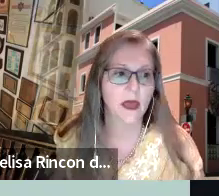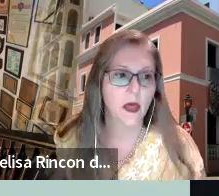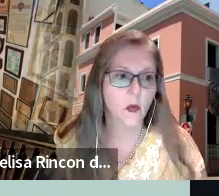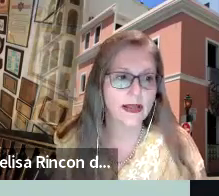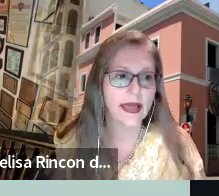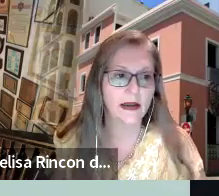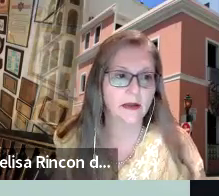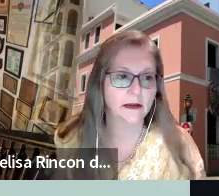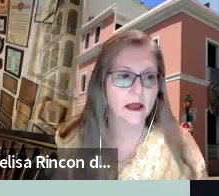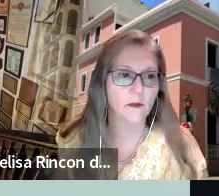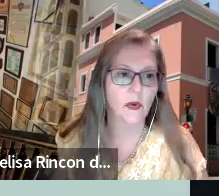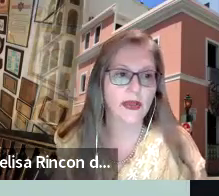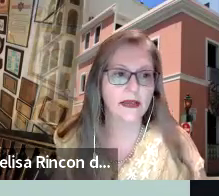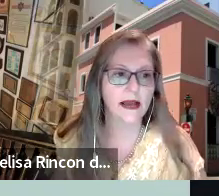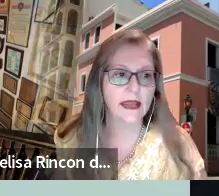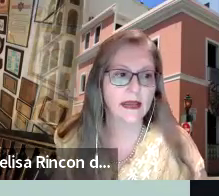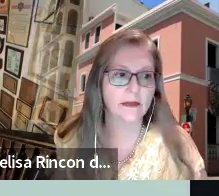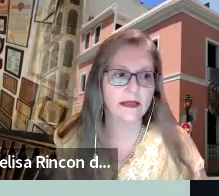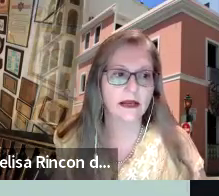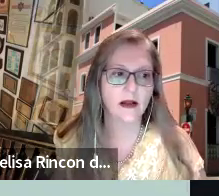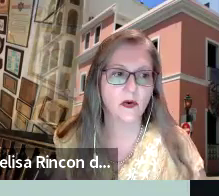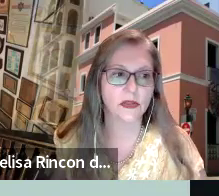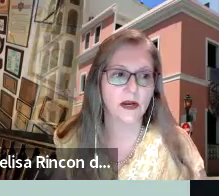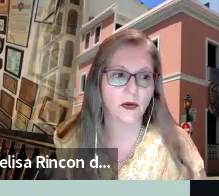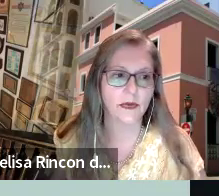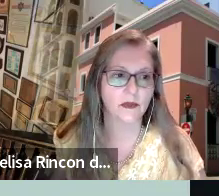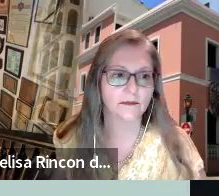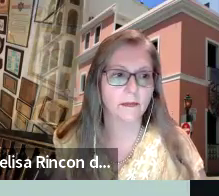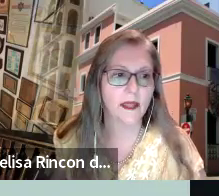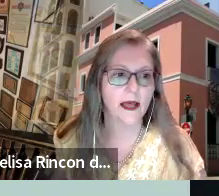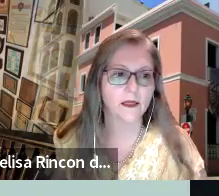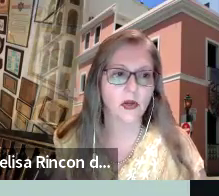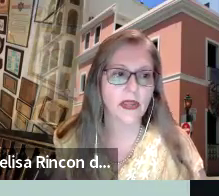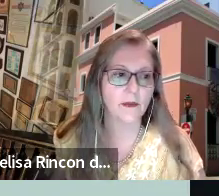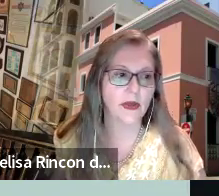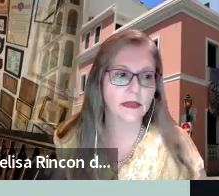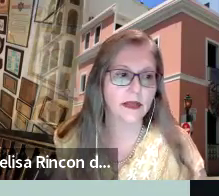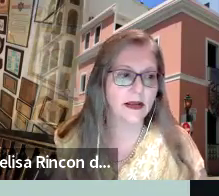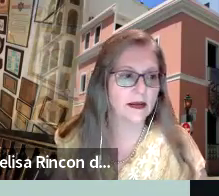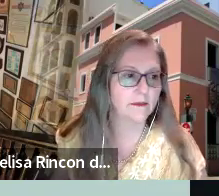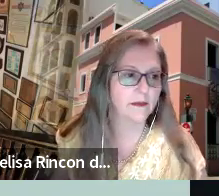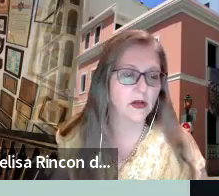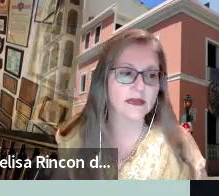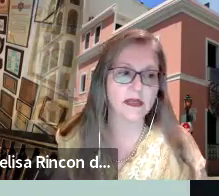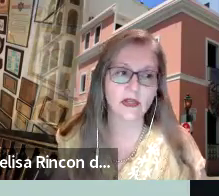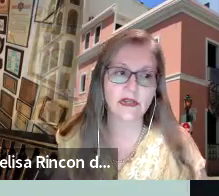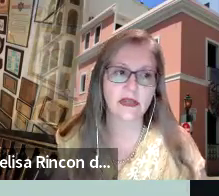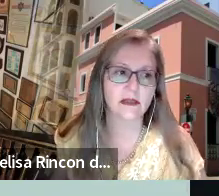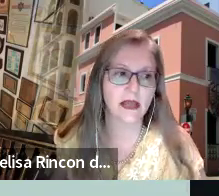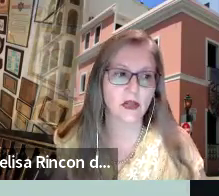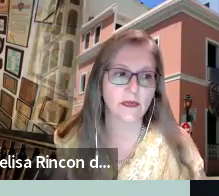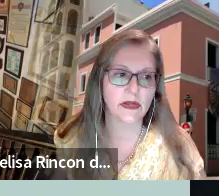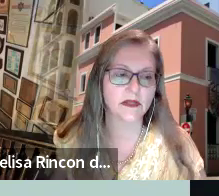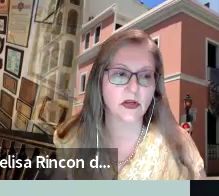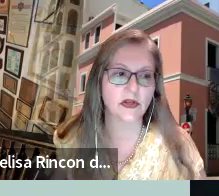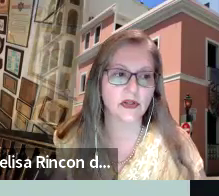2009, Juan Gelman, Poética y Gramática contra el Olvido, antología poética